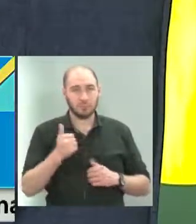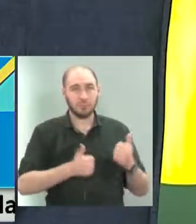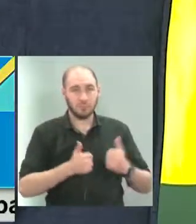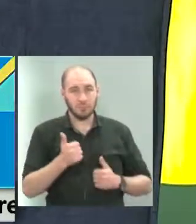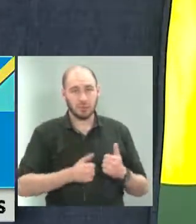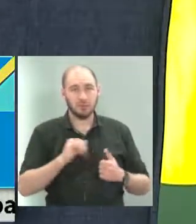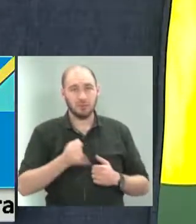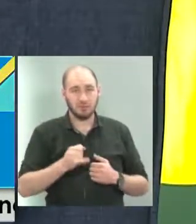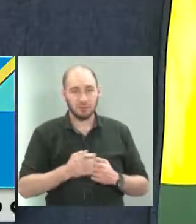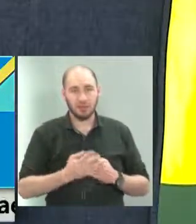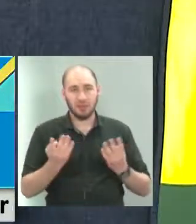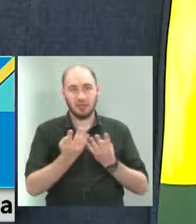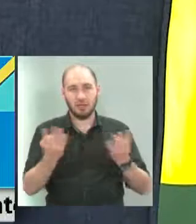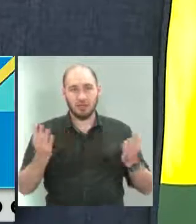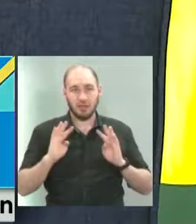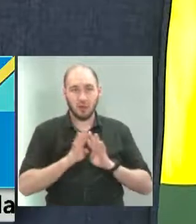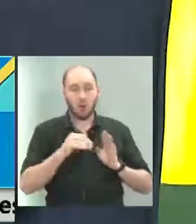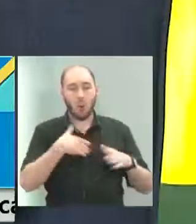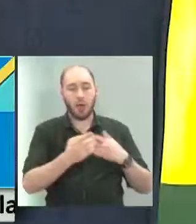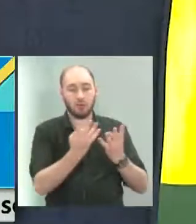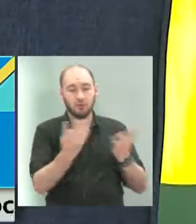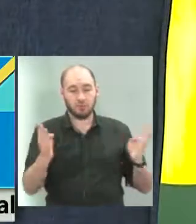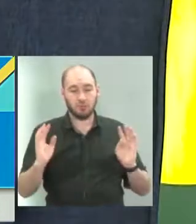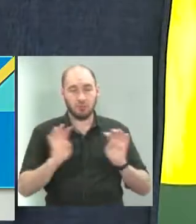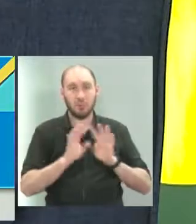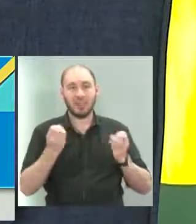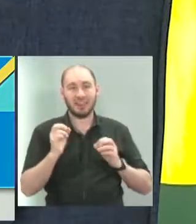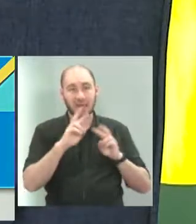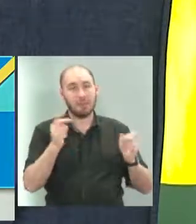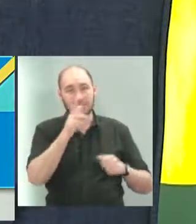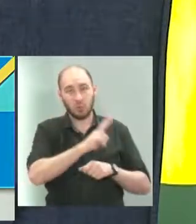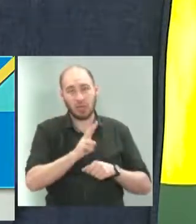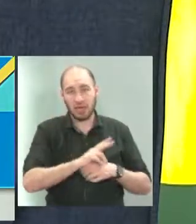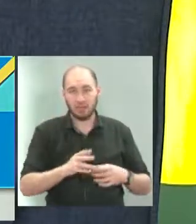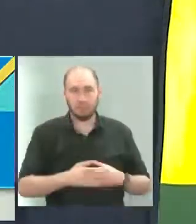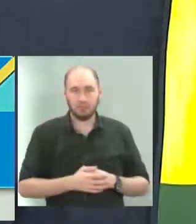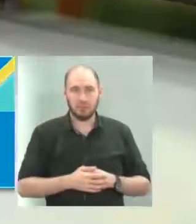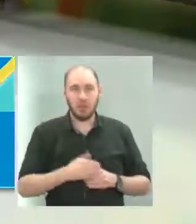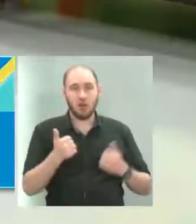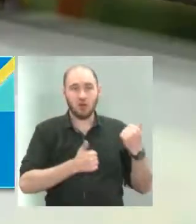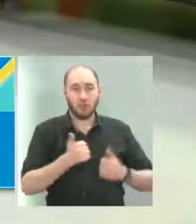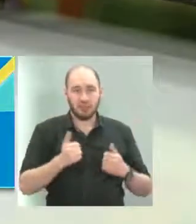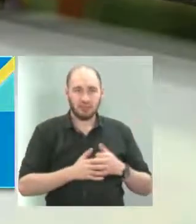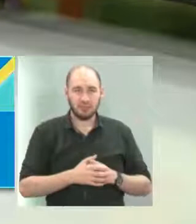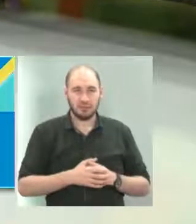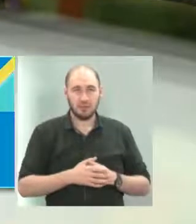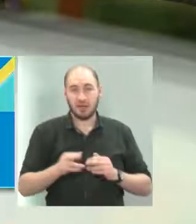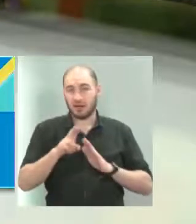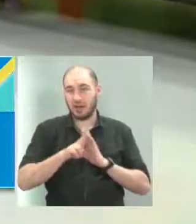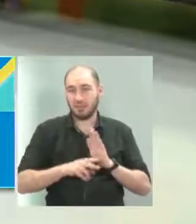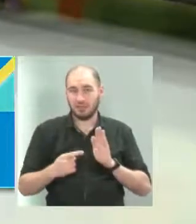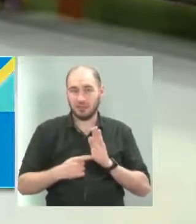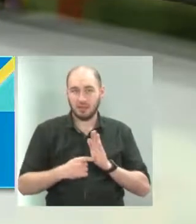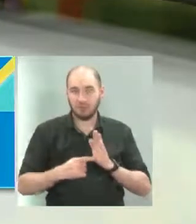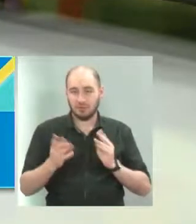competir, cerrar el... aislar a los jugadores por una cuestión de seguridad y de riesgo. Sí. ¿No? En un partido que pueden ir... Es reglamentario, aparte del